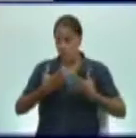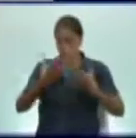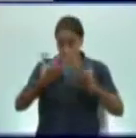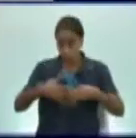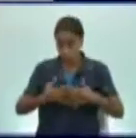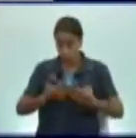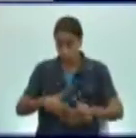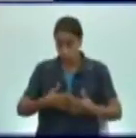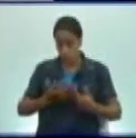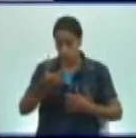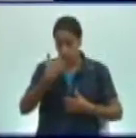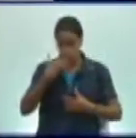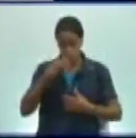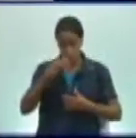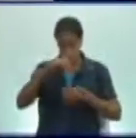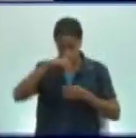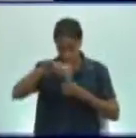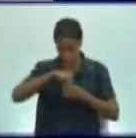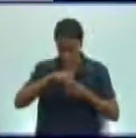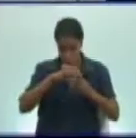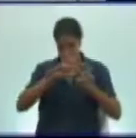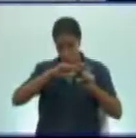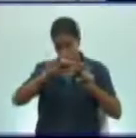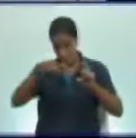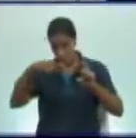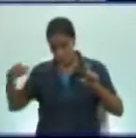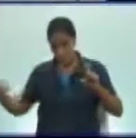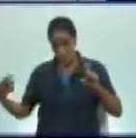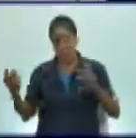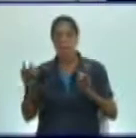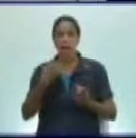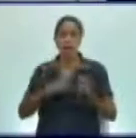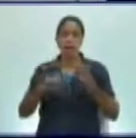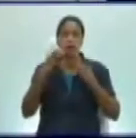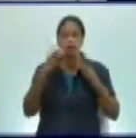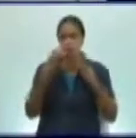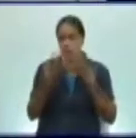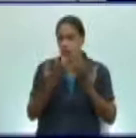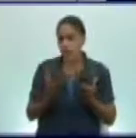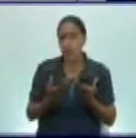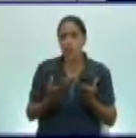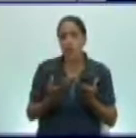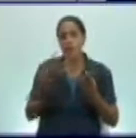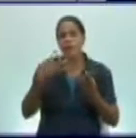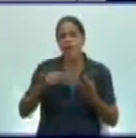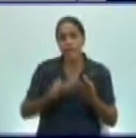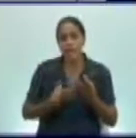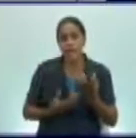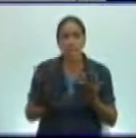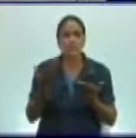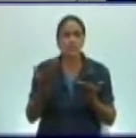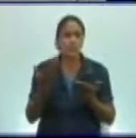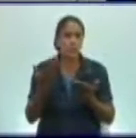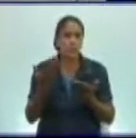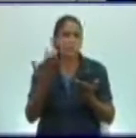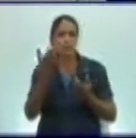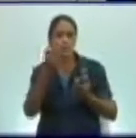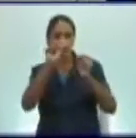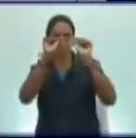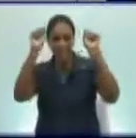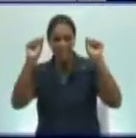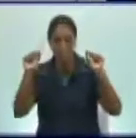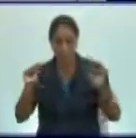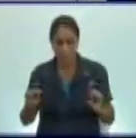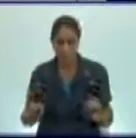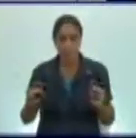un elemento que aparece en este grupo es la presencia de un sistema circulatorio cerrado. Recuerden que el